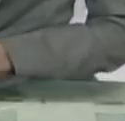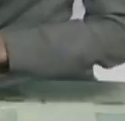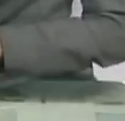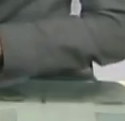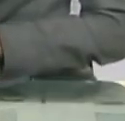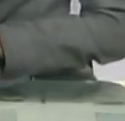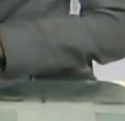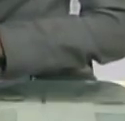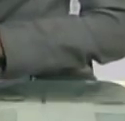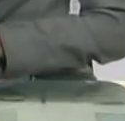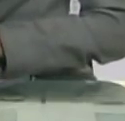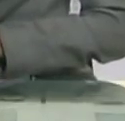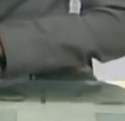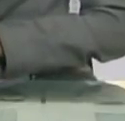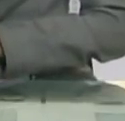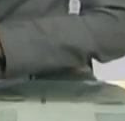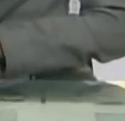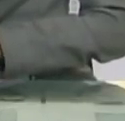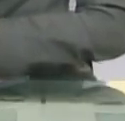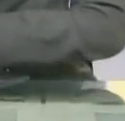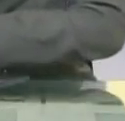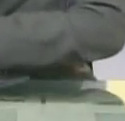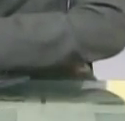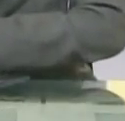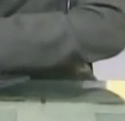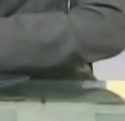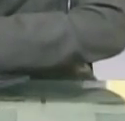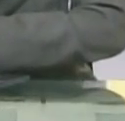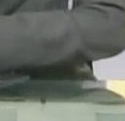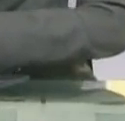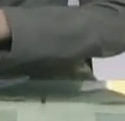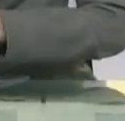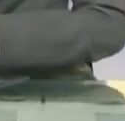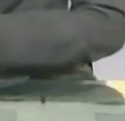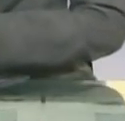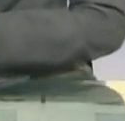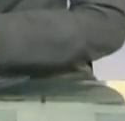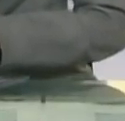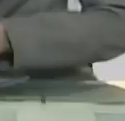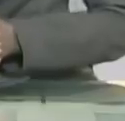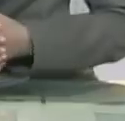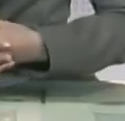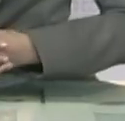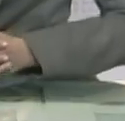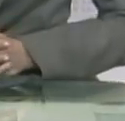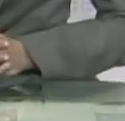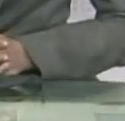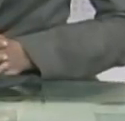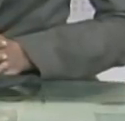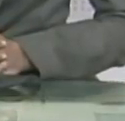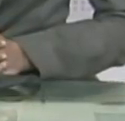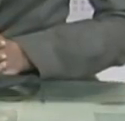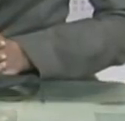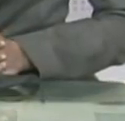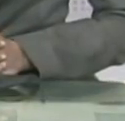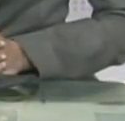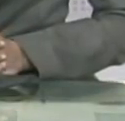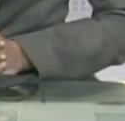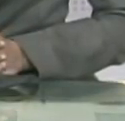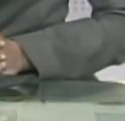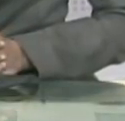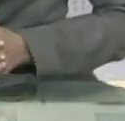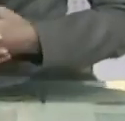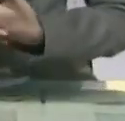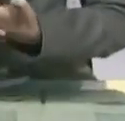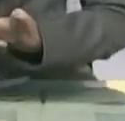Nicolás Maduro, destacó el fortalecimiento que ha hecho el gobierno bolivariano a este colectivo Plan Chamba Juvenil. También hizo